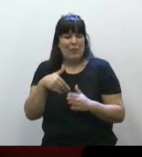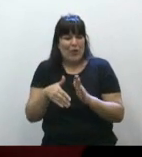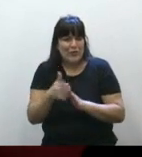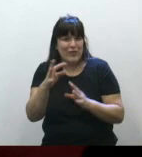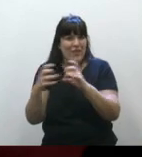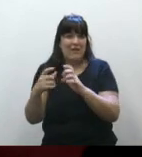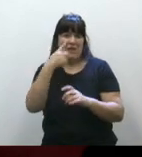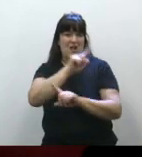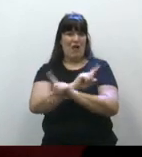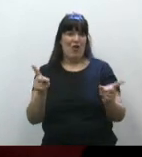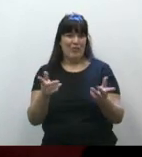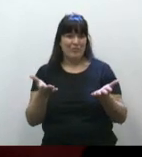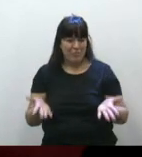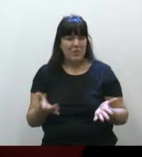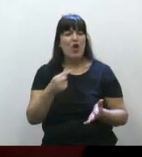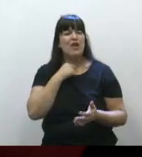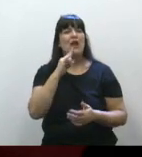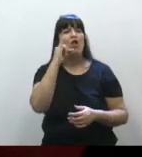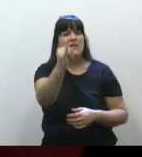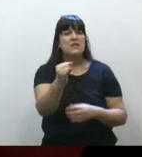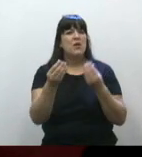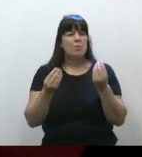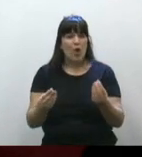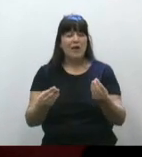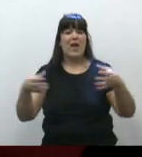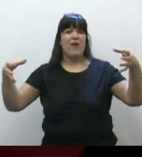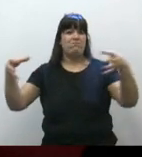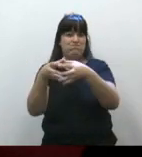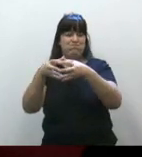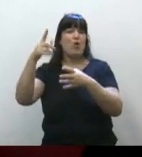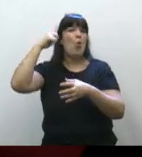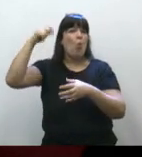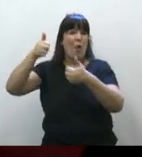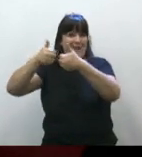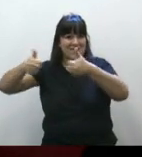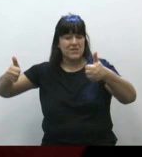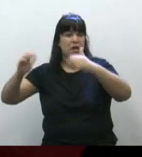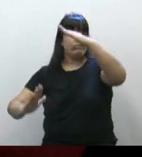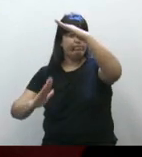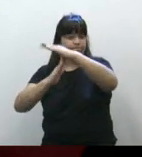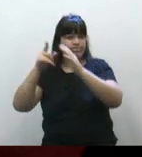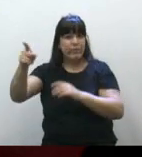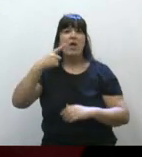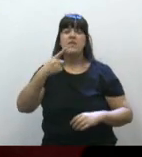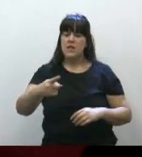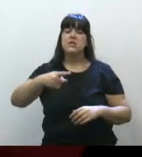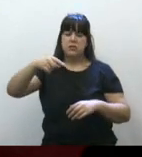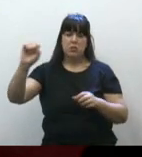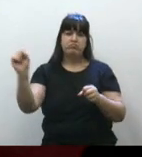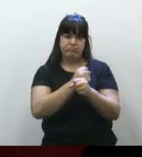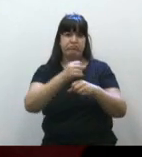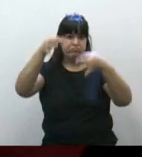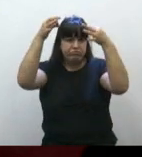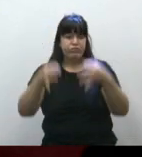y lo digo claramente sabe por qué porque la corte suprema de justicia ratifica este concepto